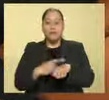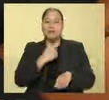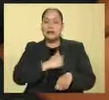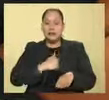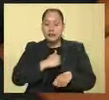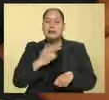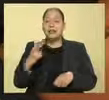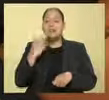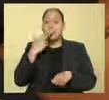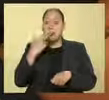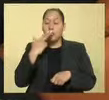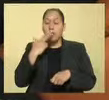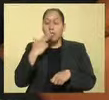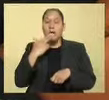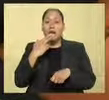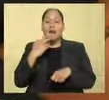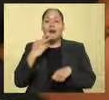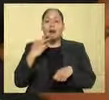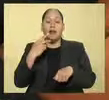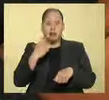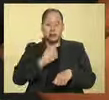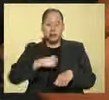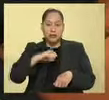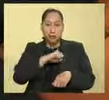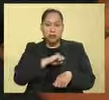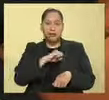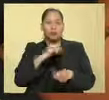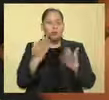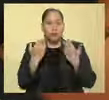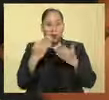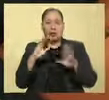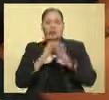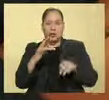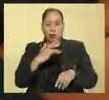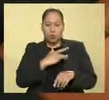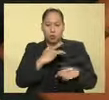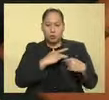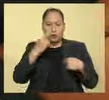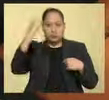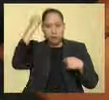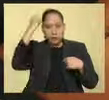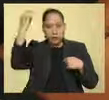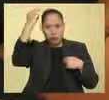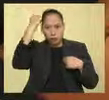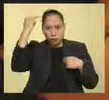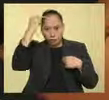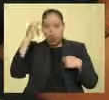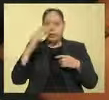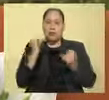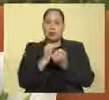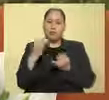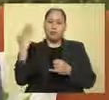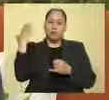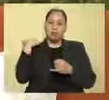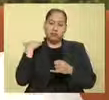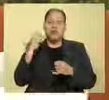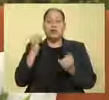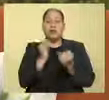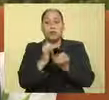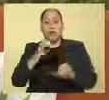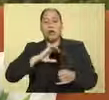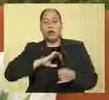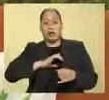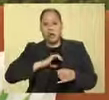te causa problemas en la salud cardiovasculares, claro, neurológicos, entonces incluso cáncer,